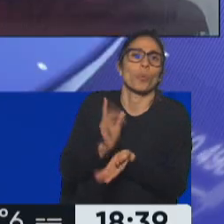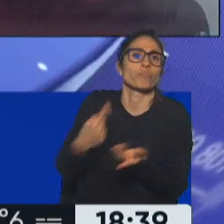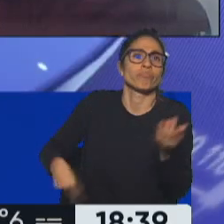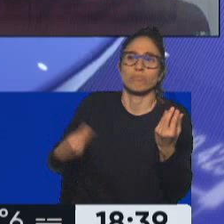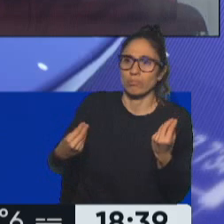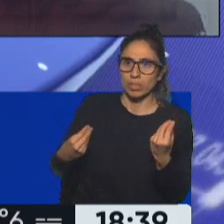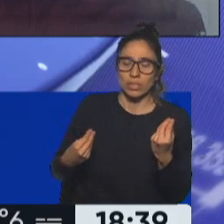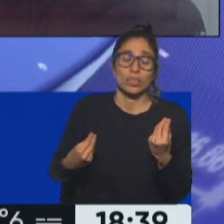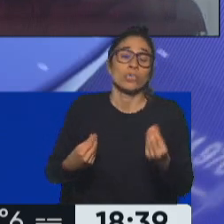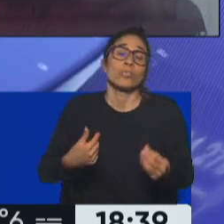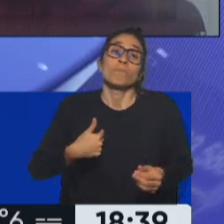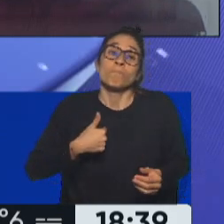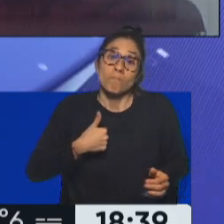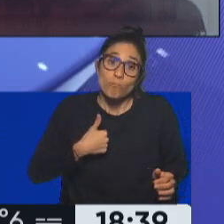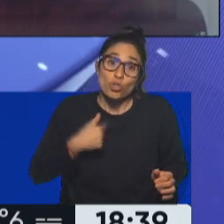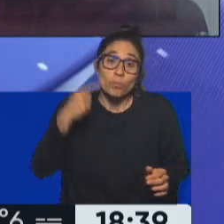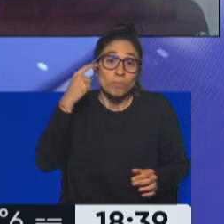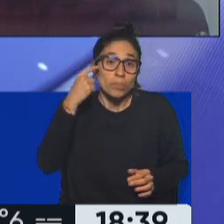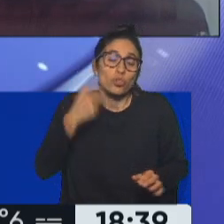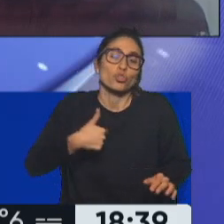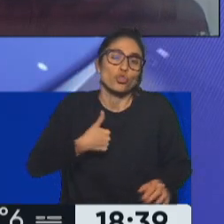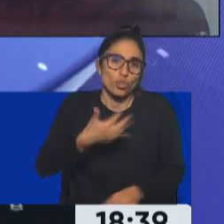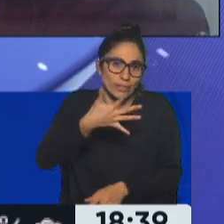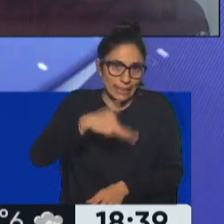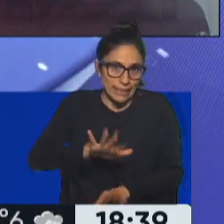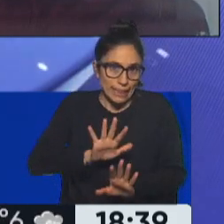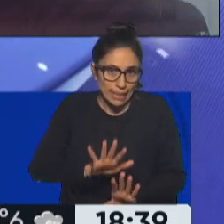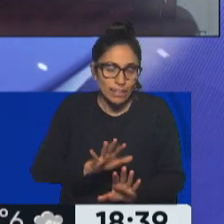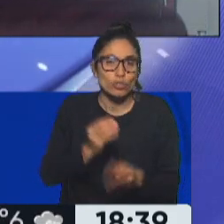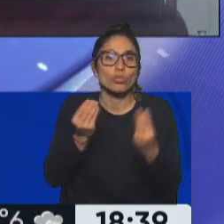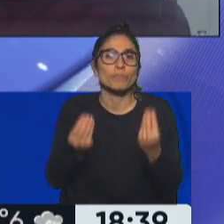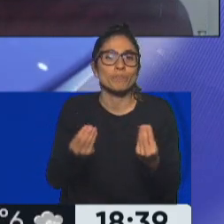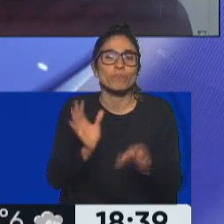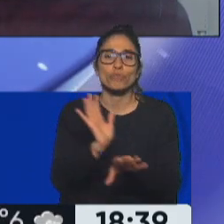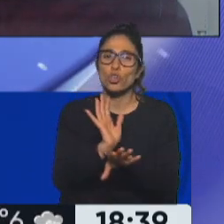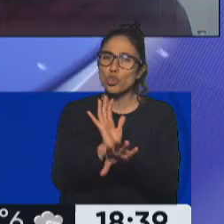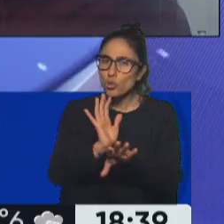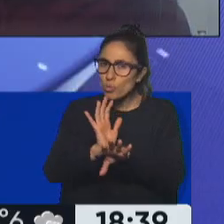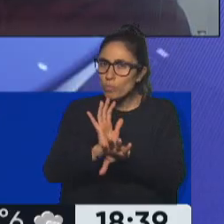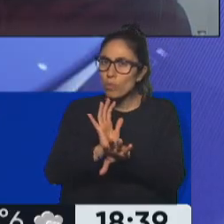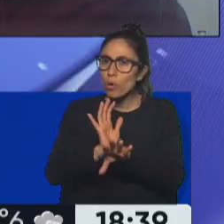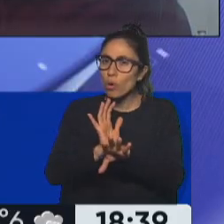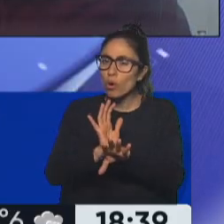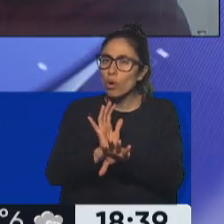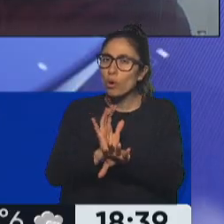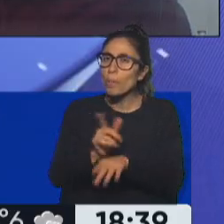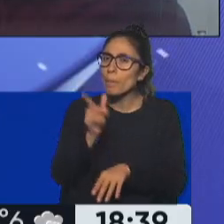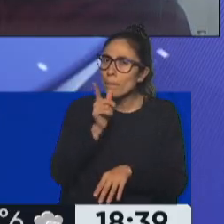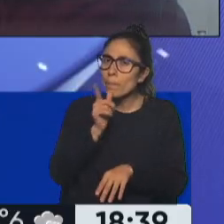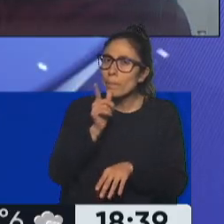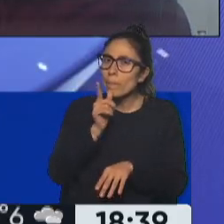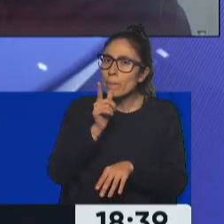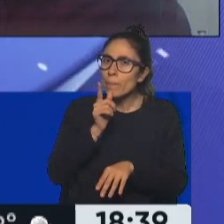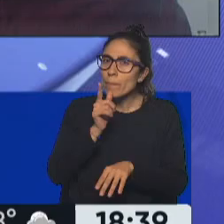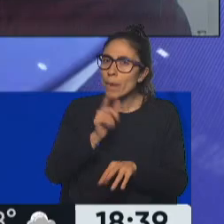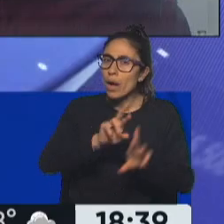mi punto de vista o desde mi modesto entender, claro, es que, digamos, hay una convergencia respecto a las políticas de